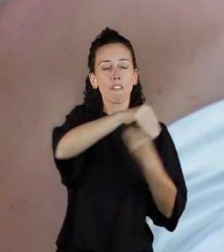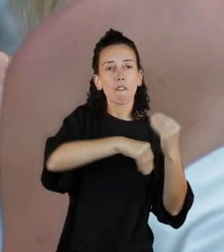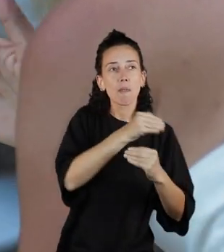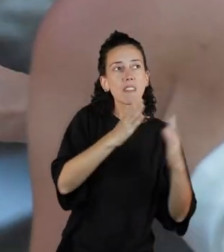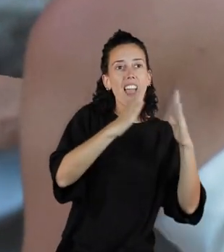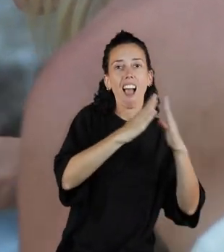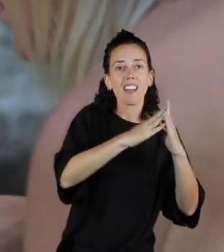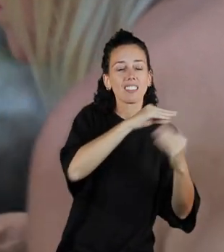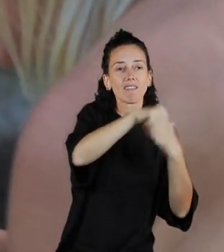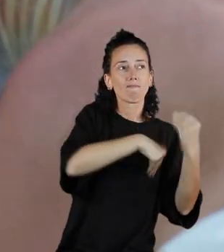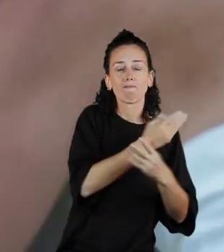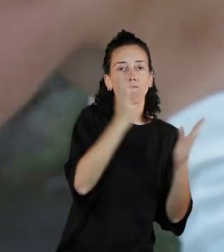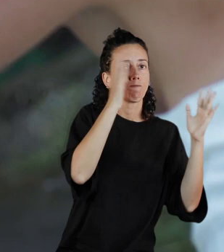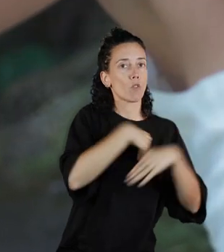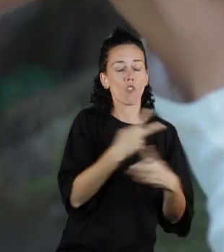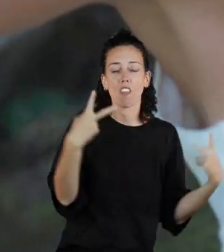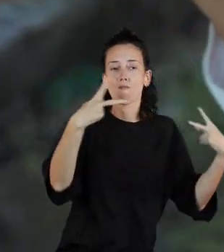en esa casa, en...